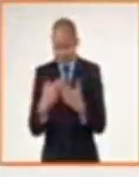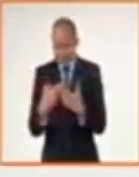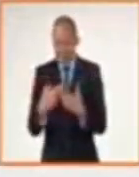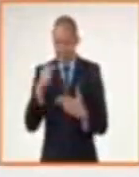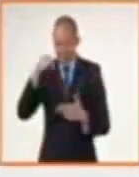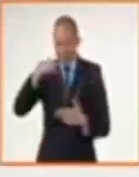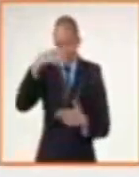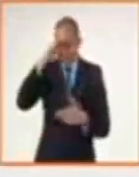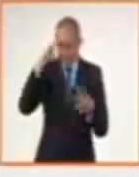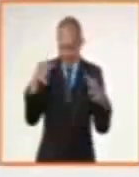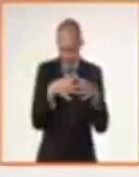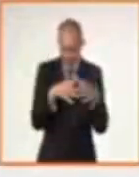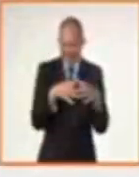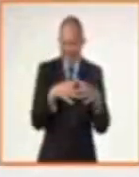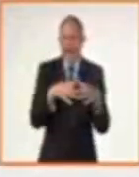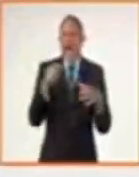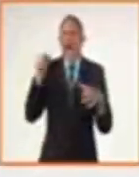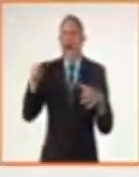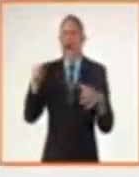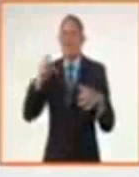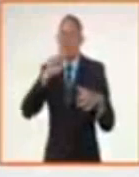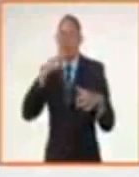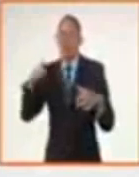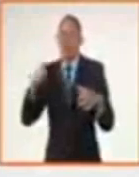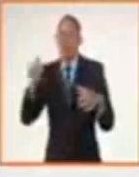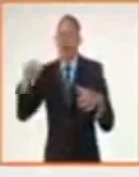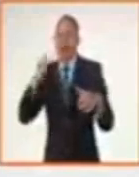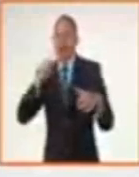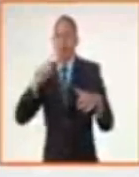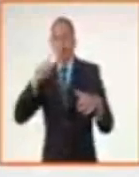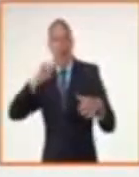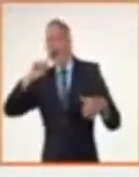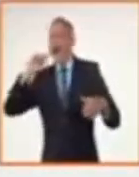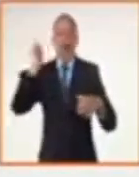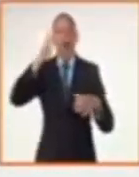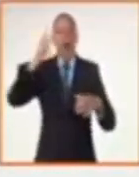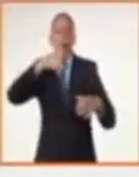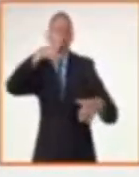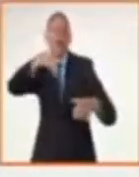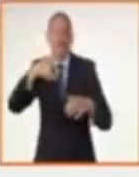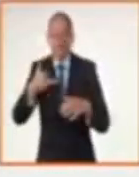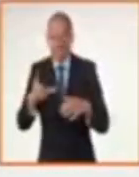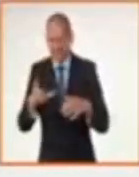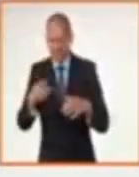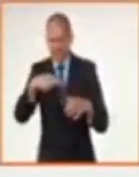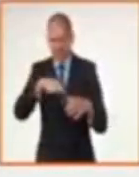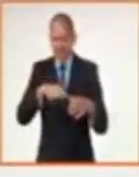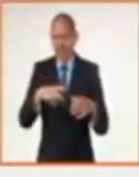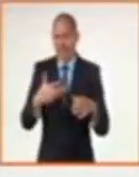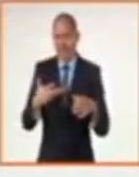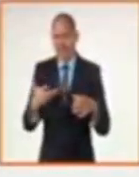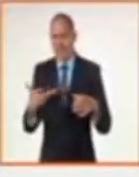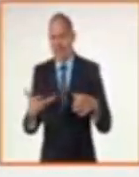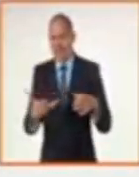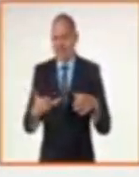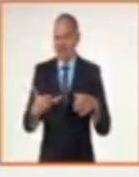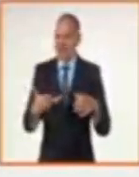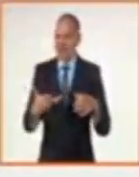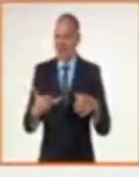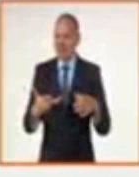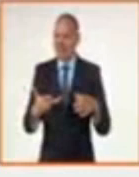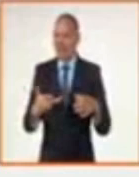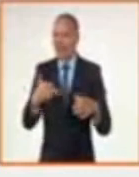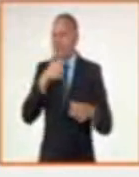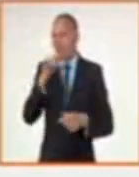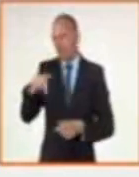de tantas cosas, y bajo esas condiciones Cuba vota un 72% de voto unido, un 75% de participación,